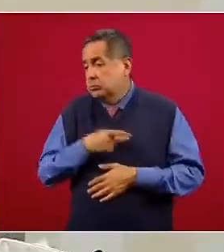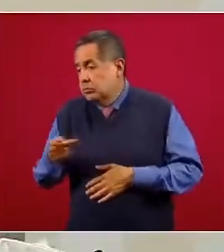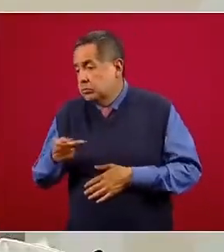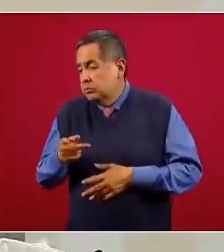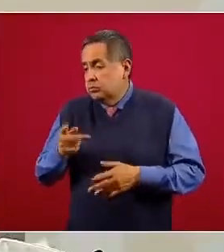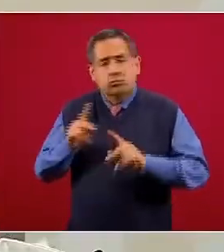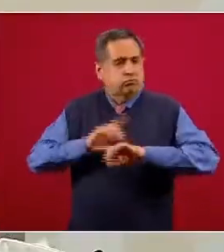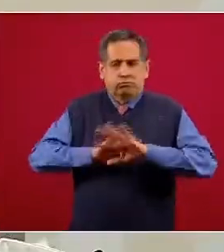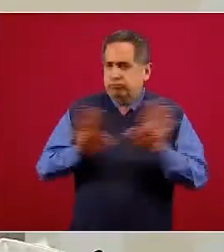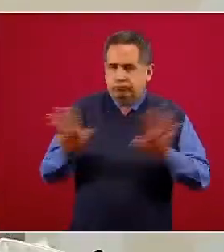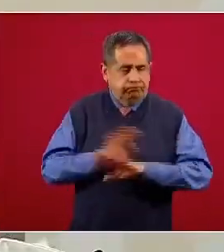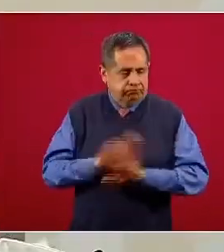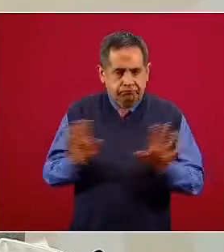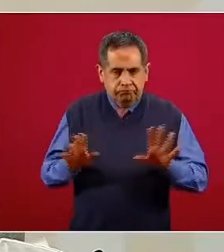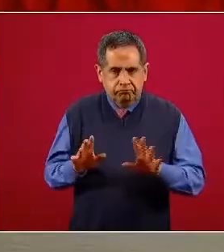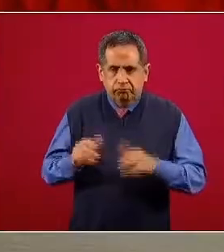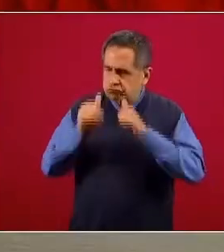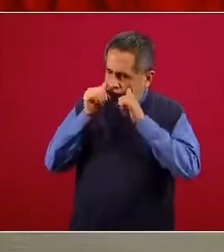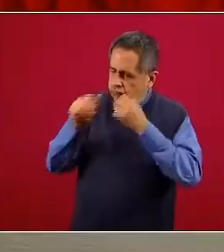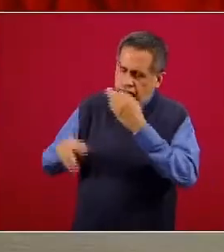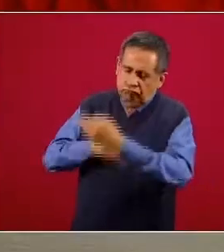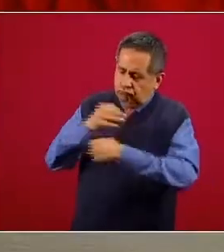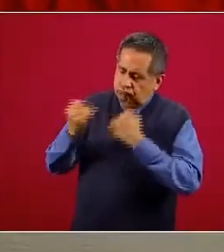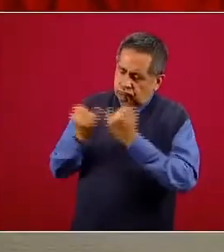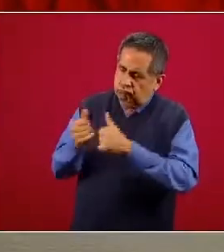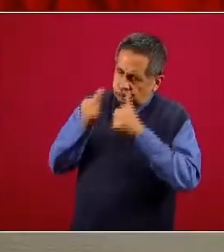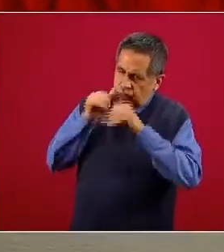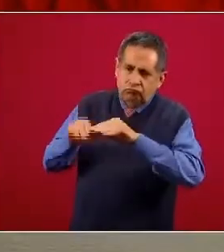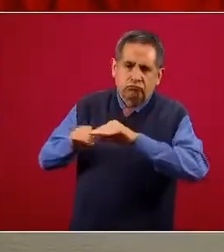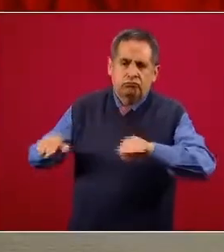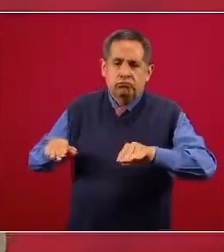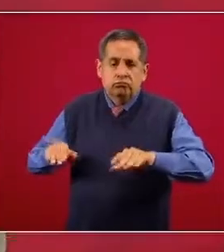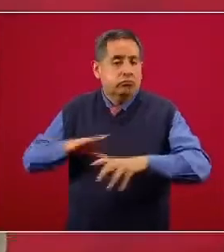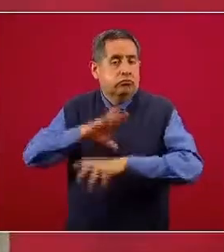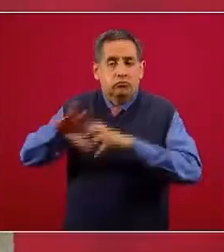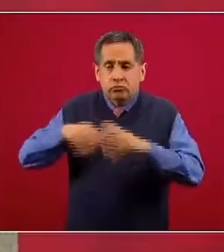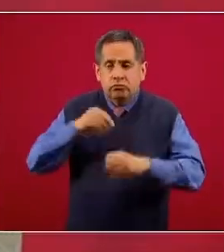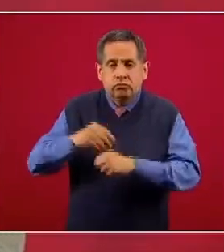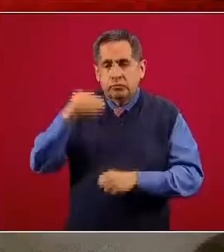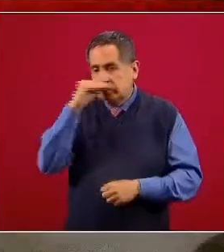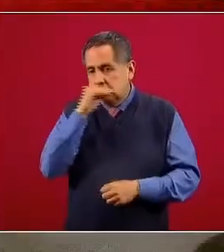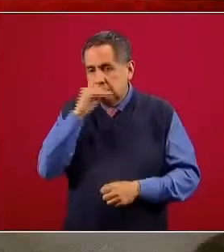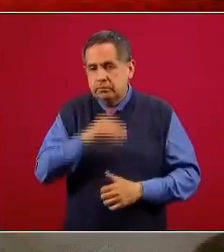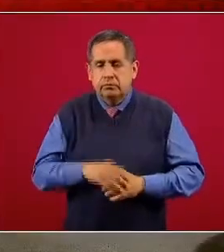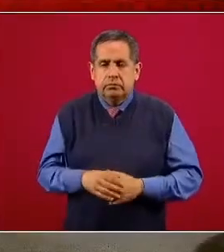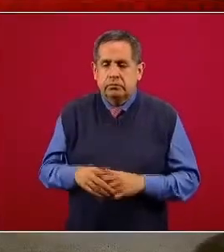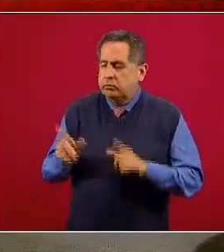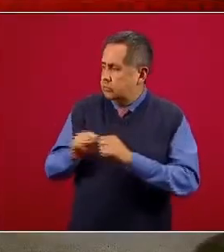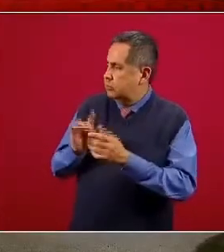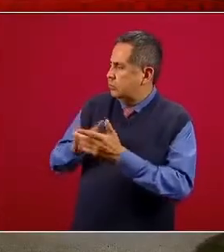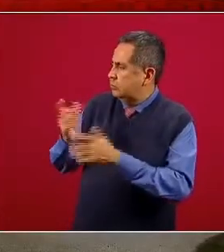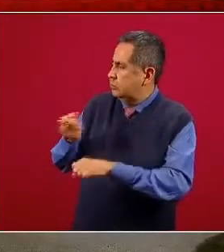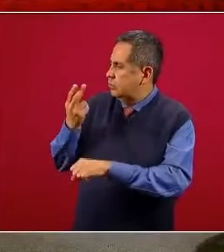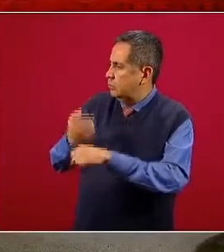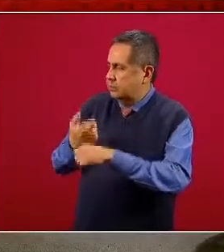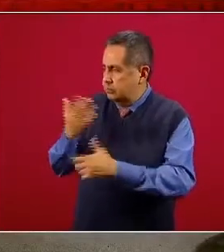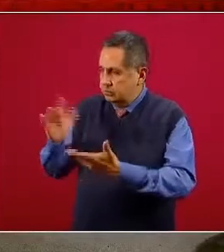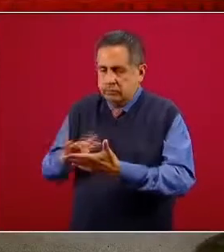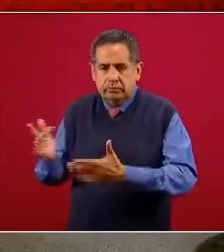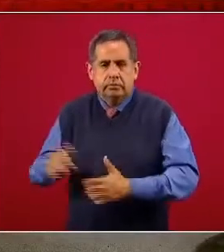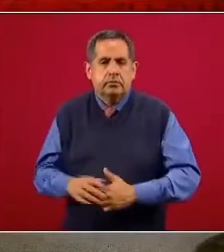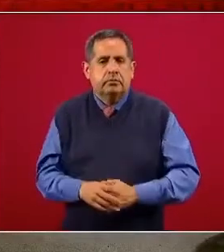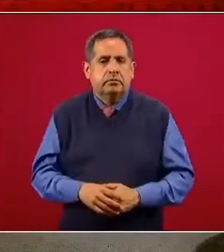necesidades sanitarias, puesto que todos los servicios han sido gratuitos. Muchas gracias, señor subsecretario. Al